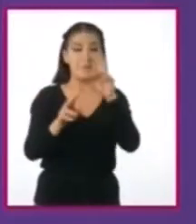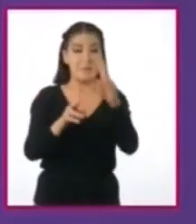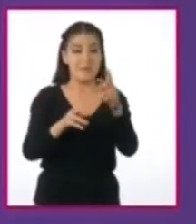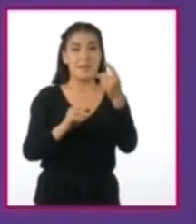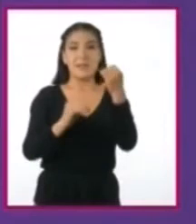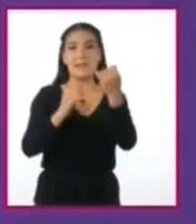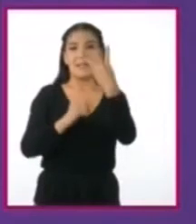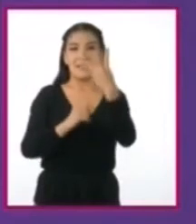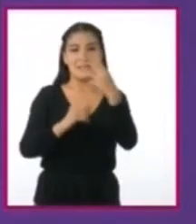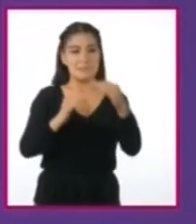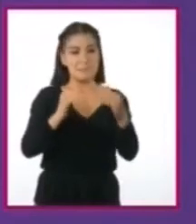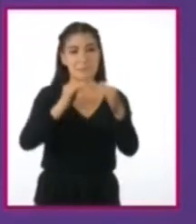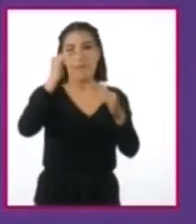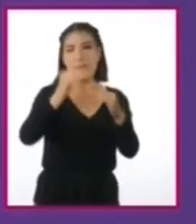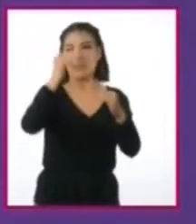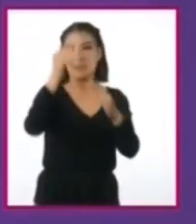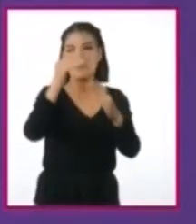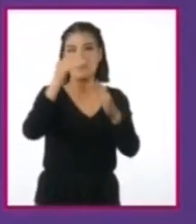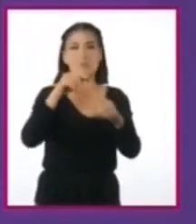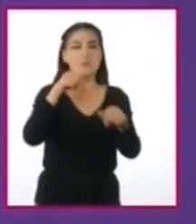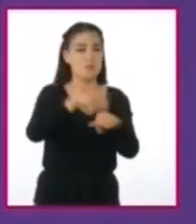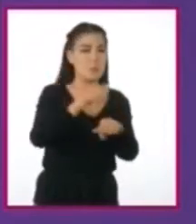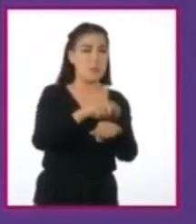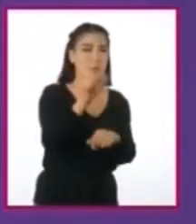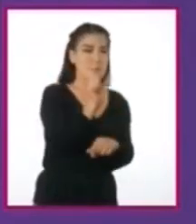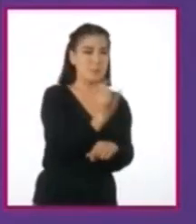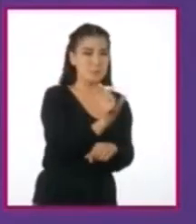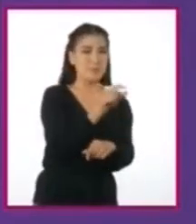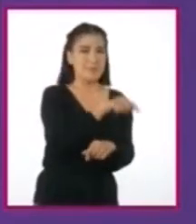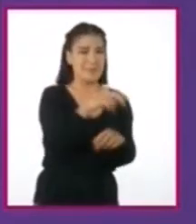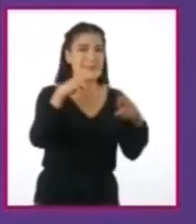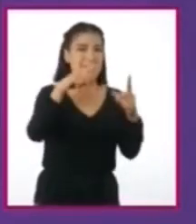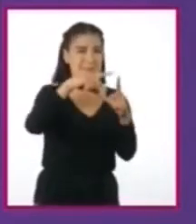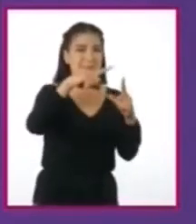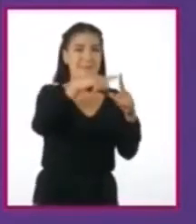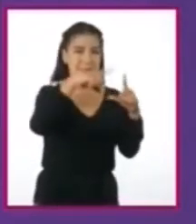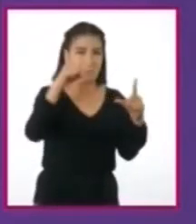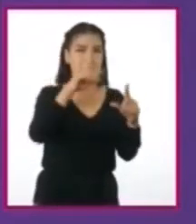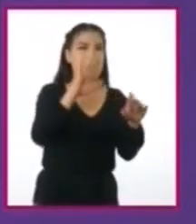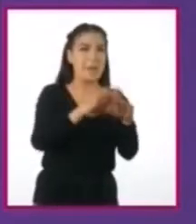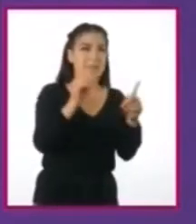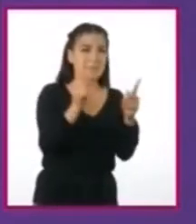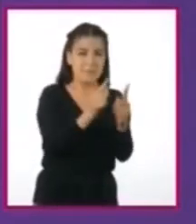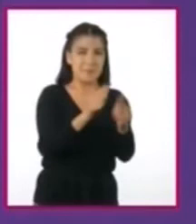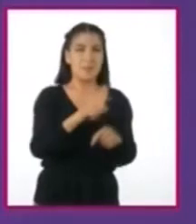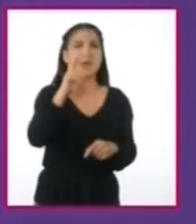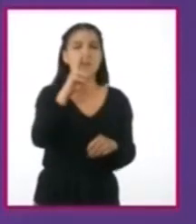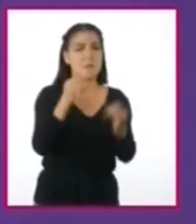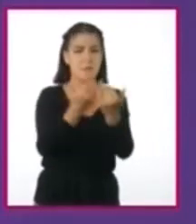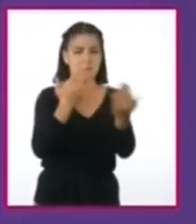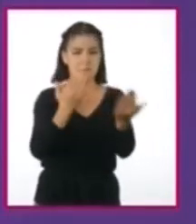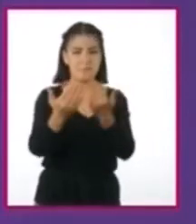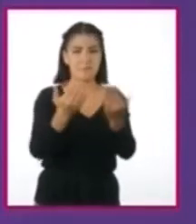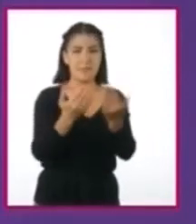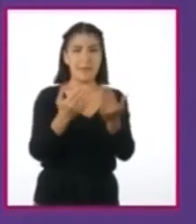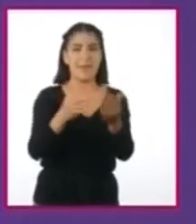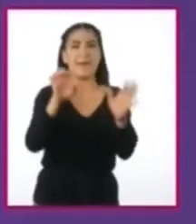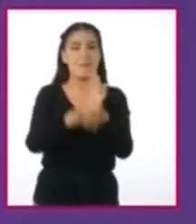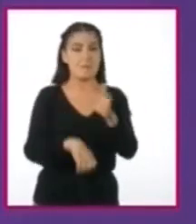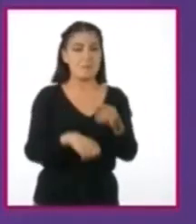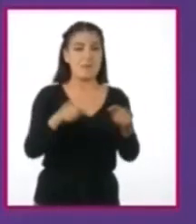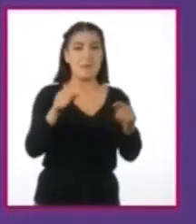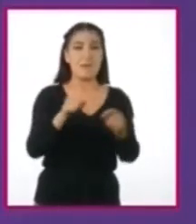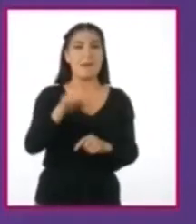que el triángulo pequeño. Y lo podemos comprobar, ya que, por ejemplo, el lado A